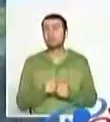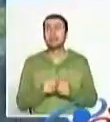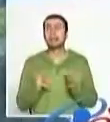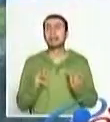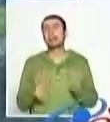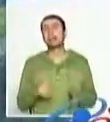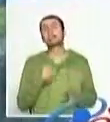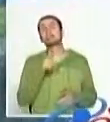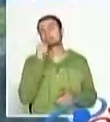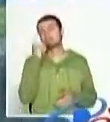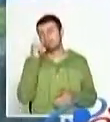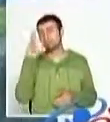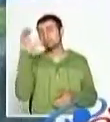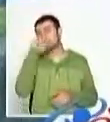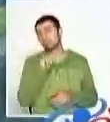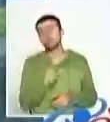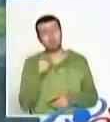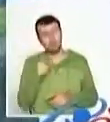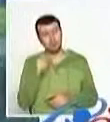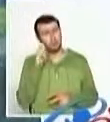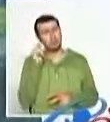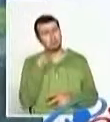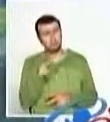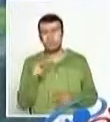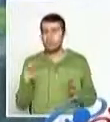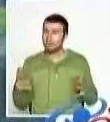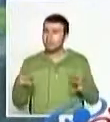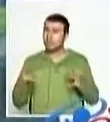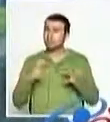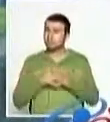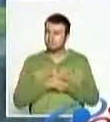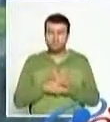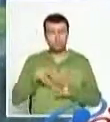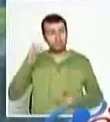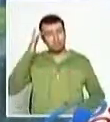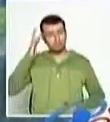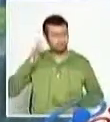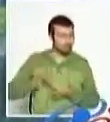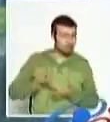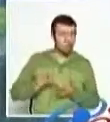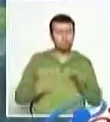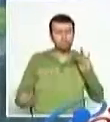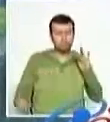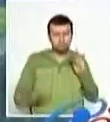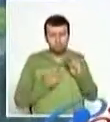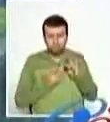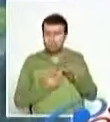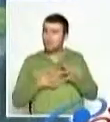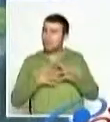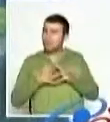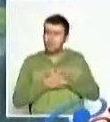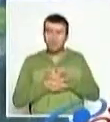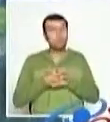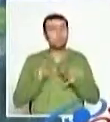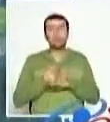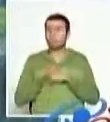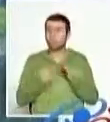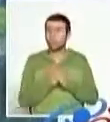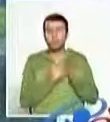vean la integración que hay entre los órganos, y esto energéticamente funciona exactamente